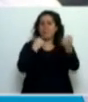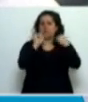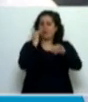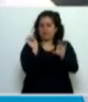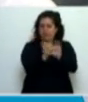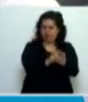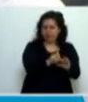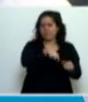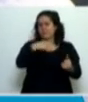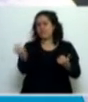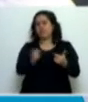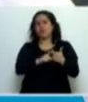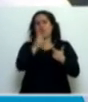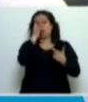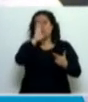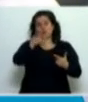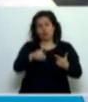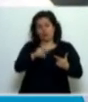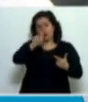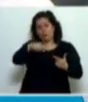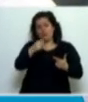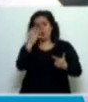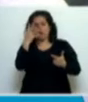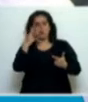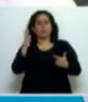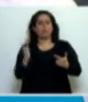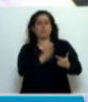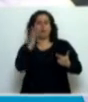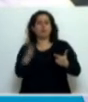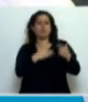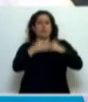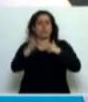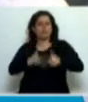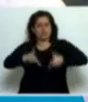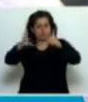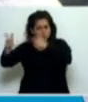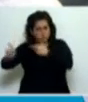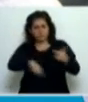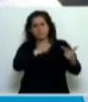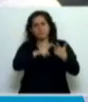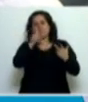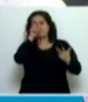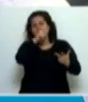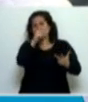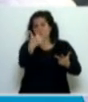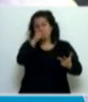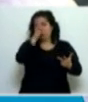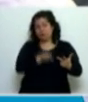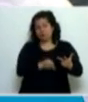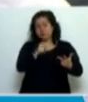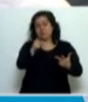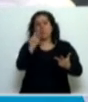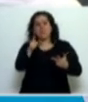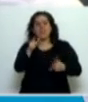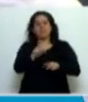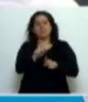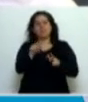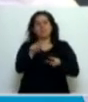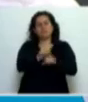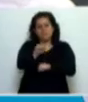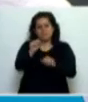del 12,4% de proyectos productivos de infraestructura, del 65,7% de títulos